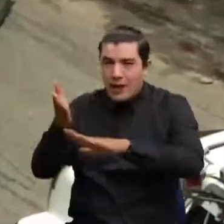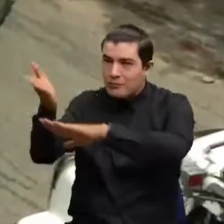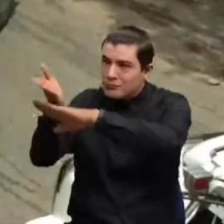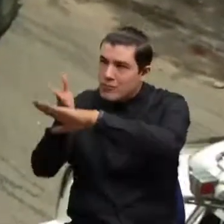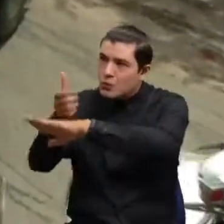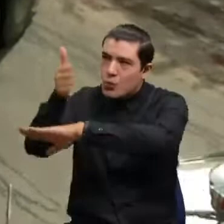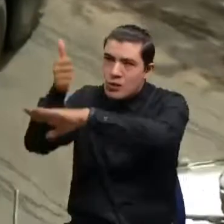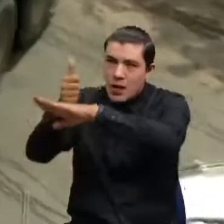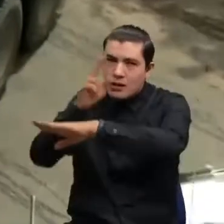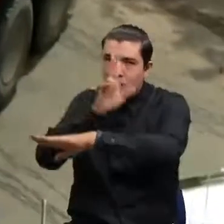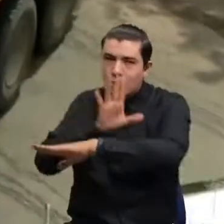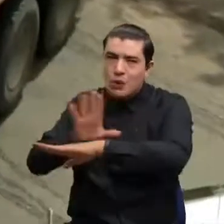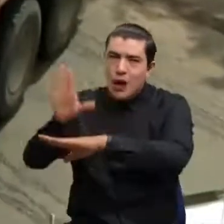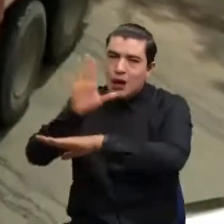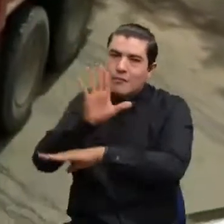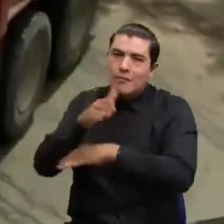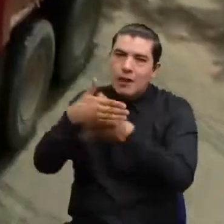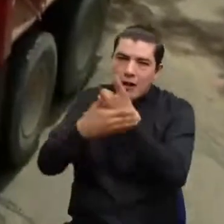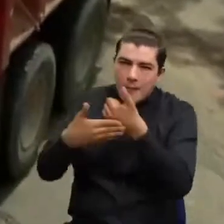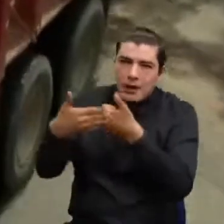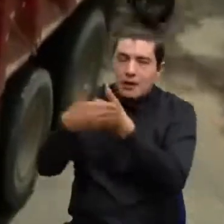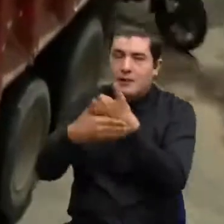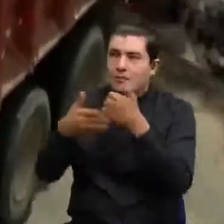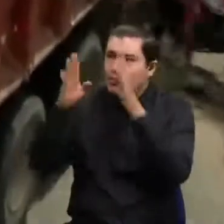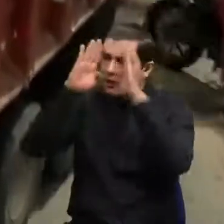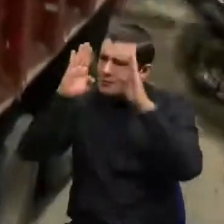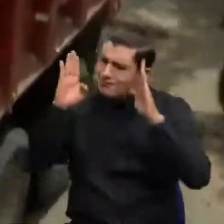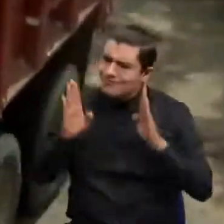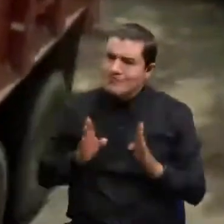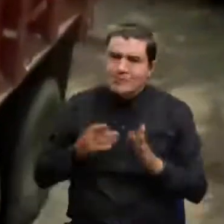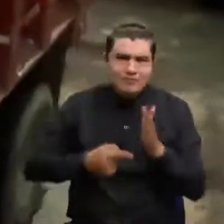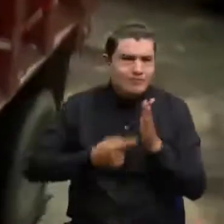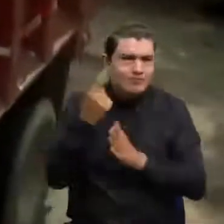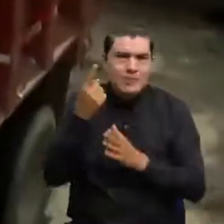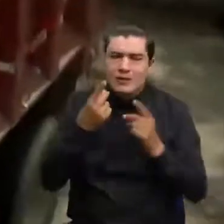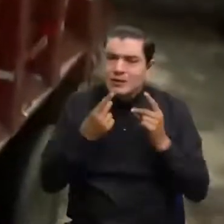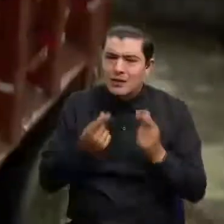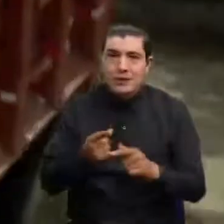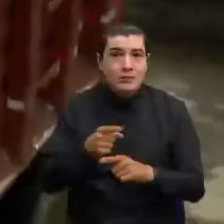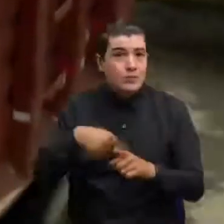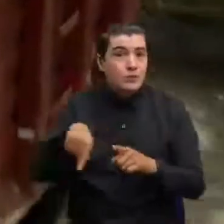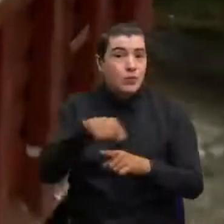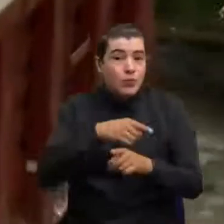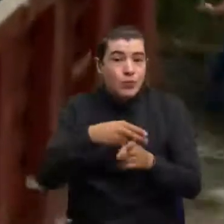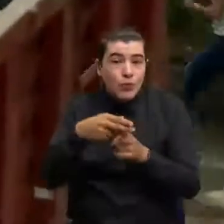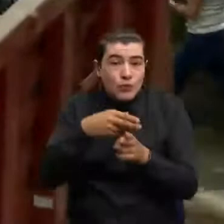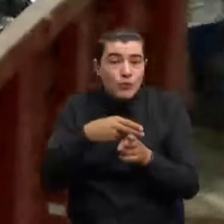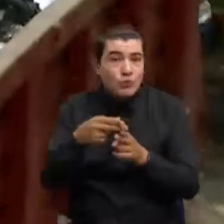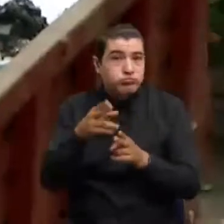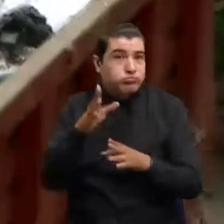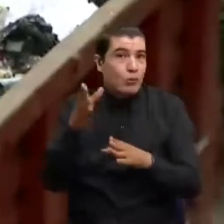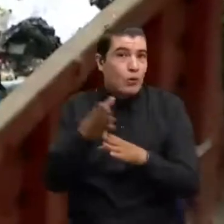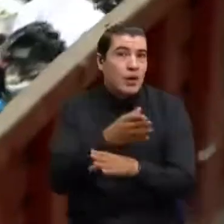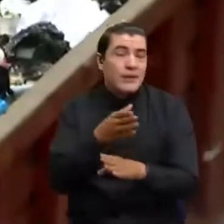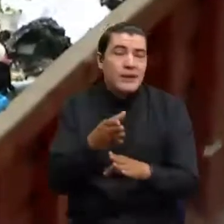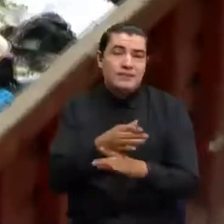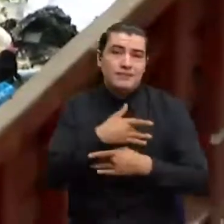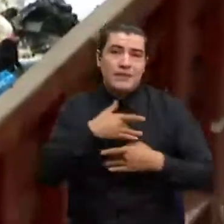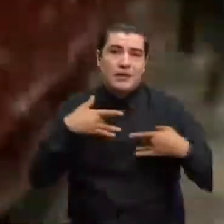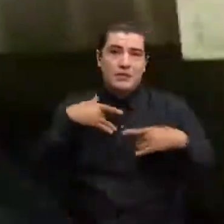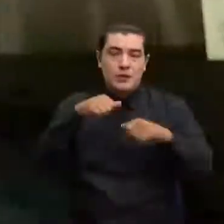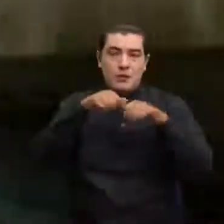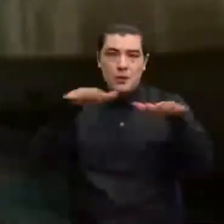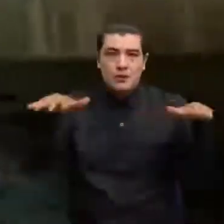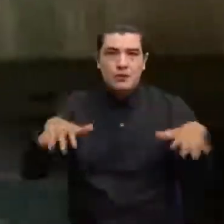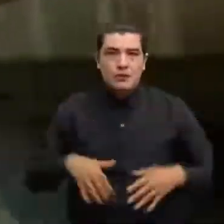porque de lo contrario se irá a generar un problema de salud pública pues miren justo nos encontramos aquí en